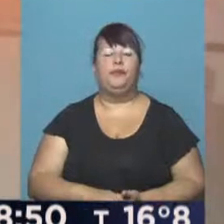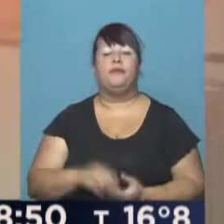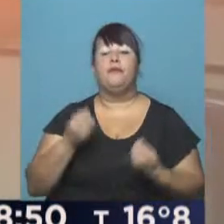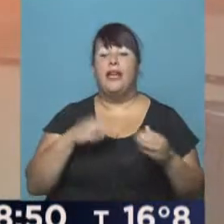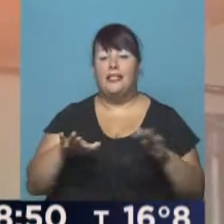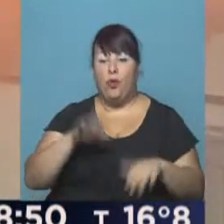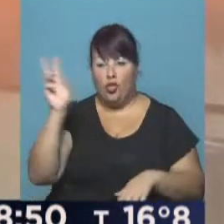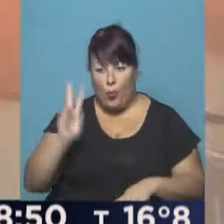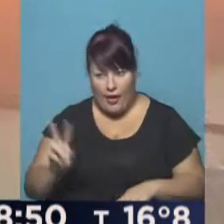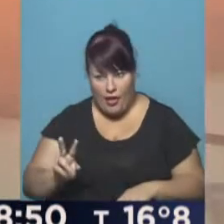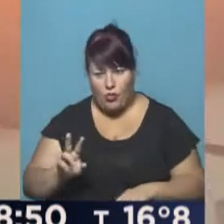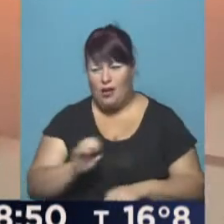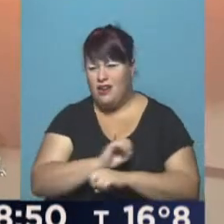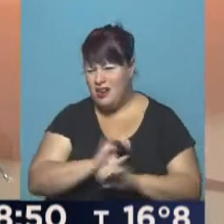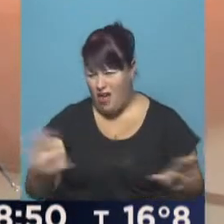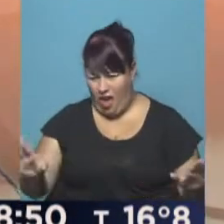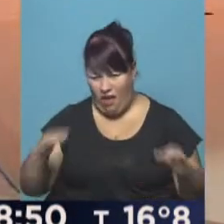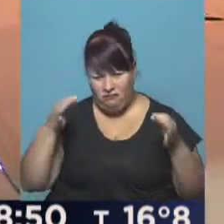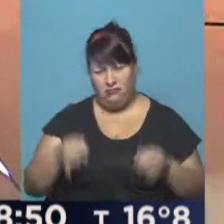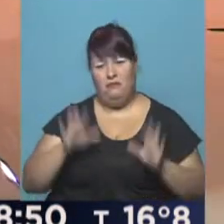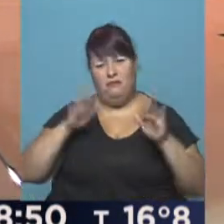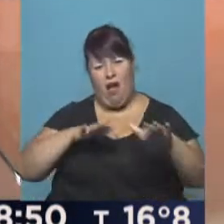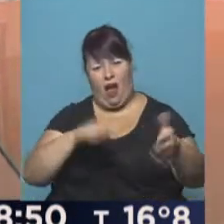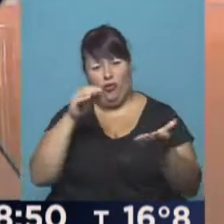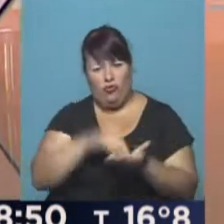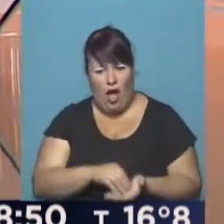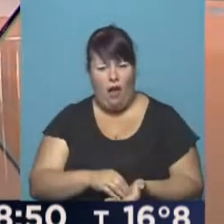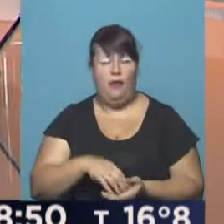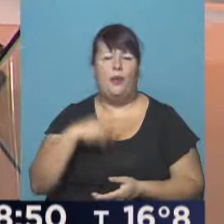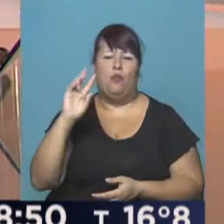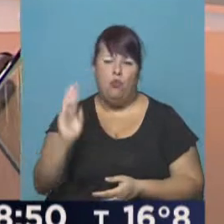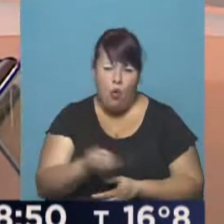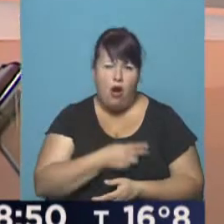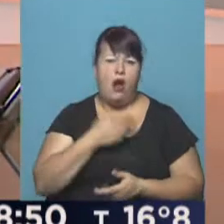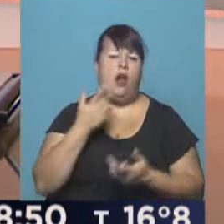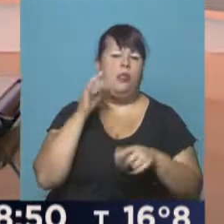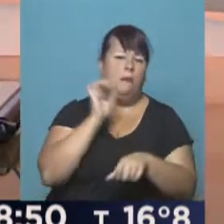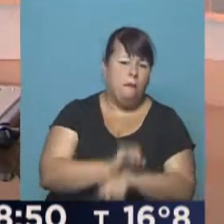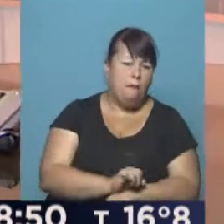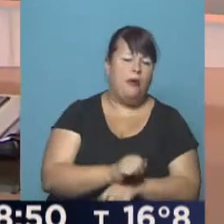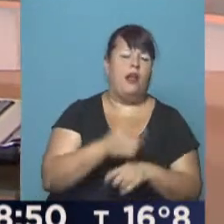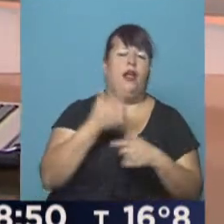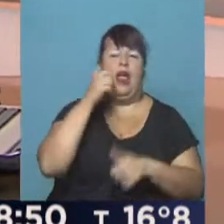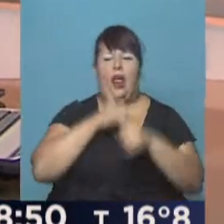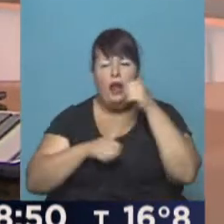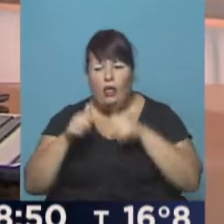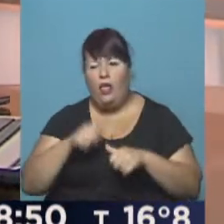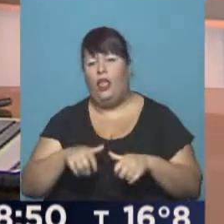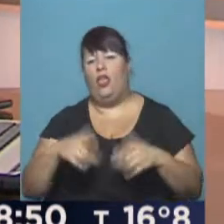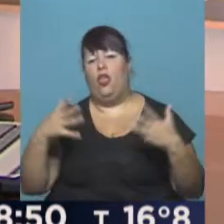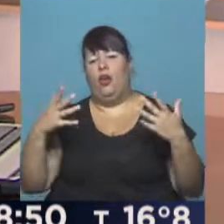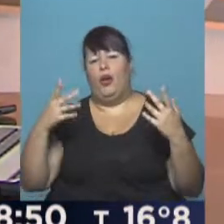La situación de Venezuela, crítica por cierto, nuevas marchas, más víctimas fatales, detenidos, heridos.